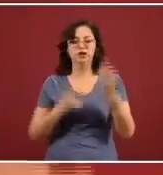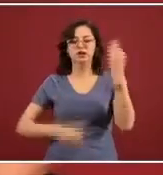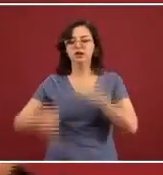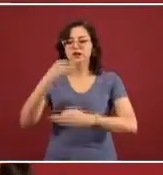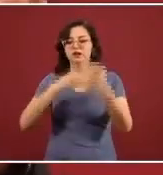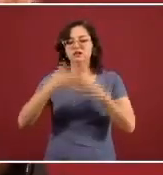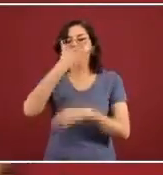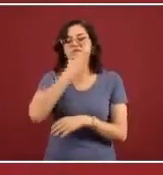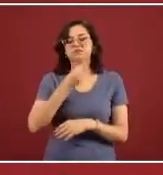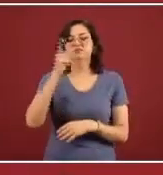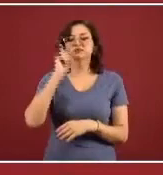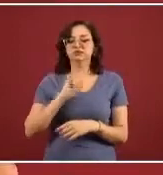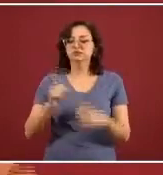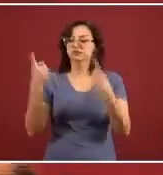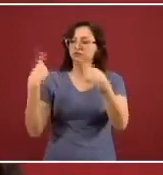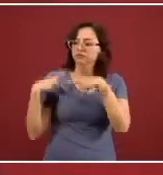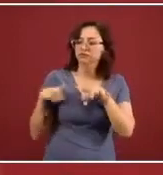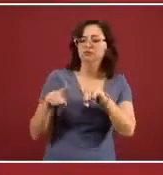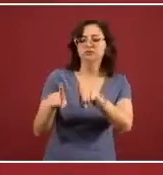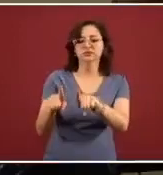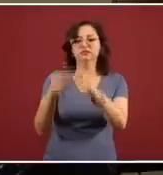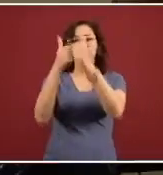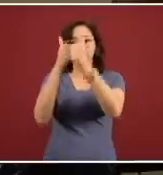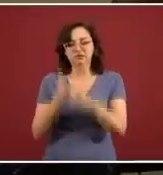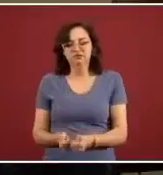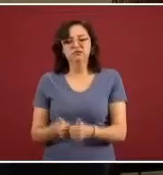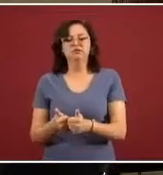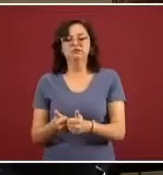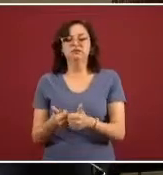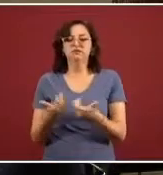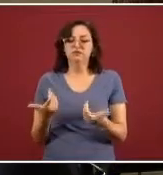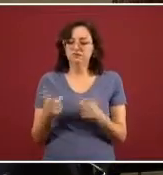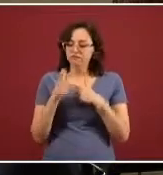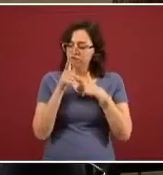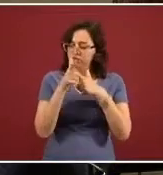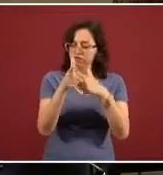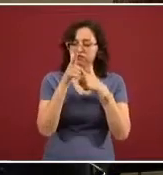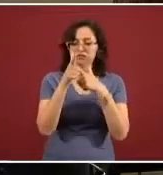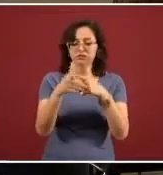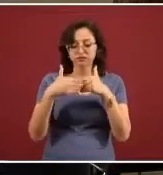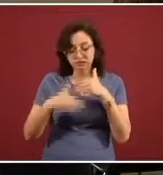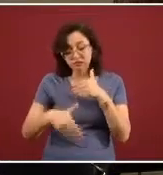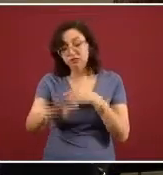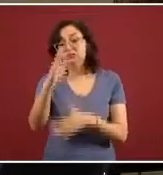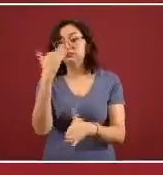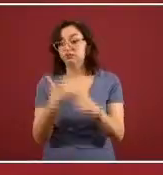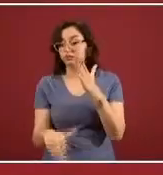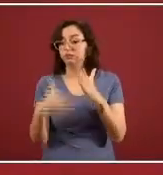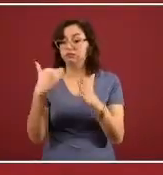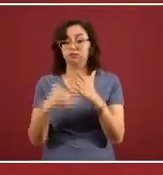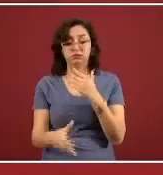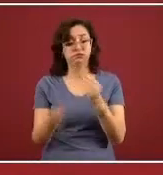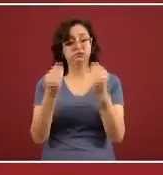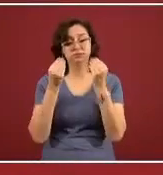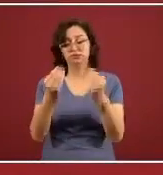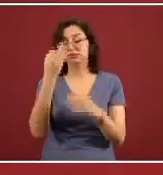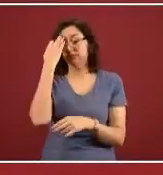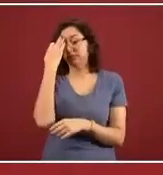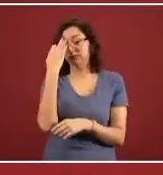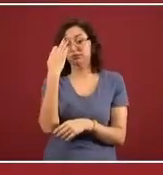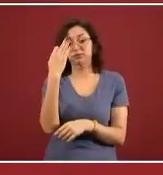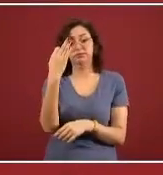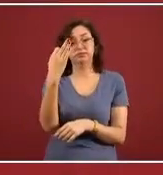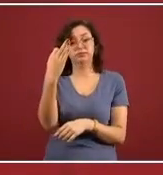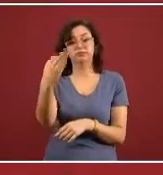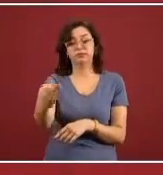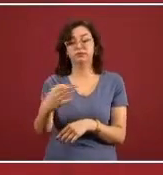todos al mismo tiempo, intensamente, y mantenerlo. Todavía faltan muchos días de este periodo